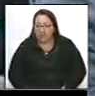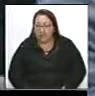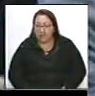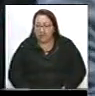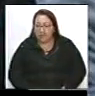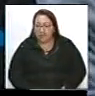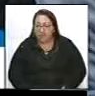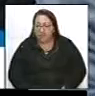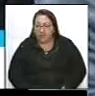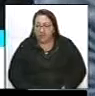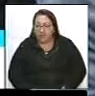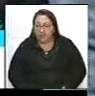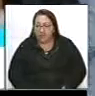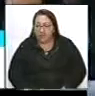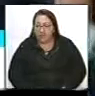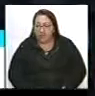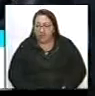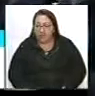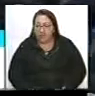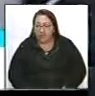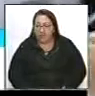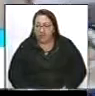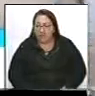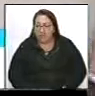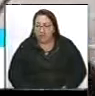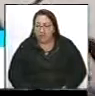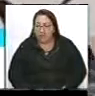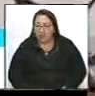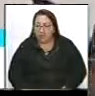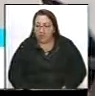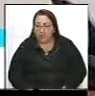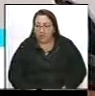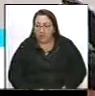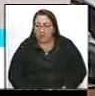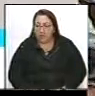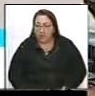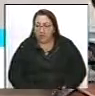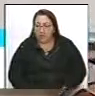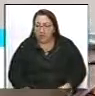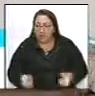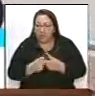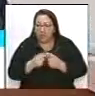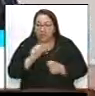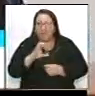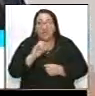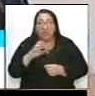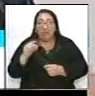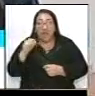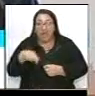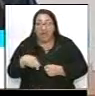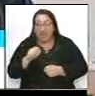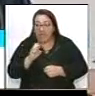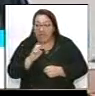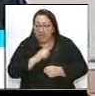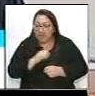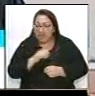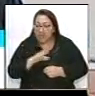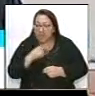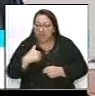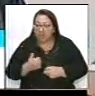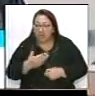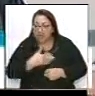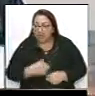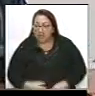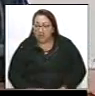congresista letona. Congresista Ceballos. Yo quiero hacer una aclaración, porque acá en Ética, señora